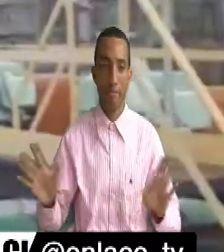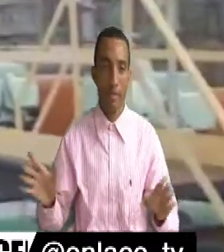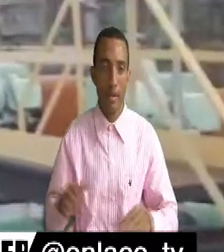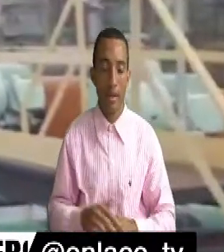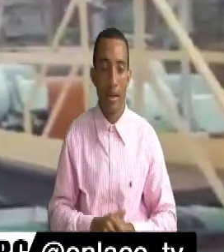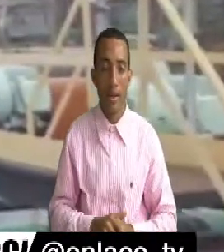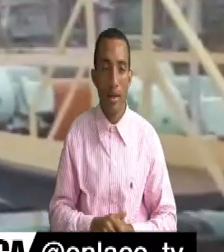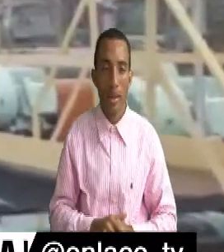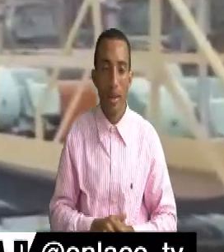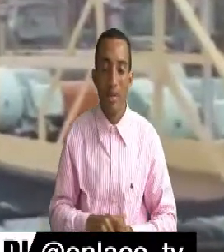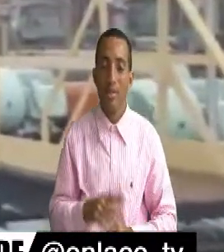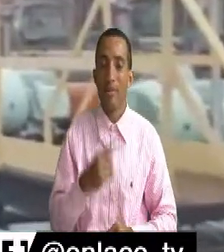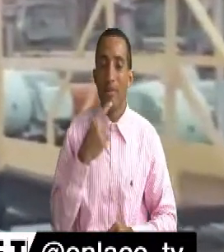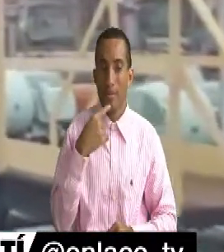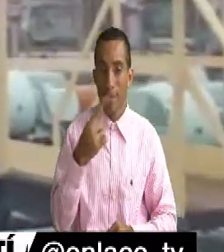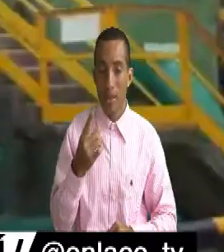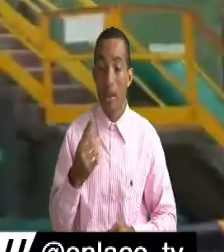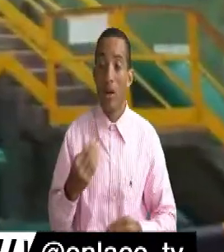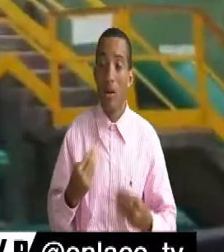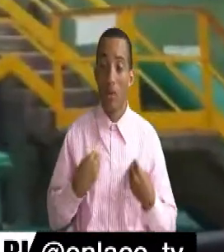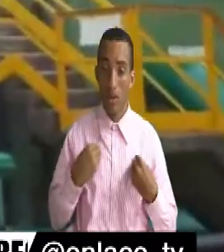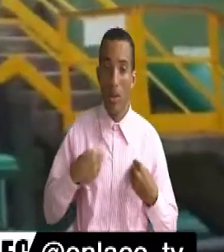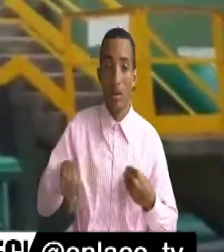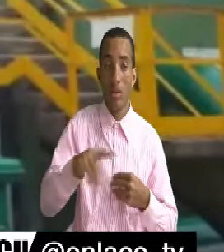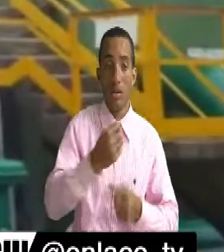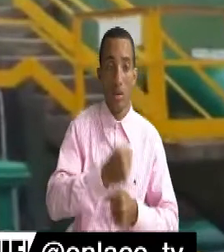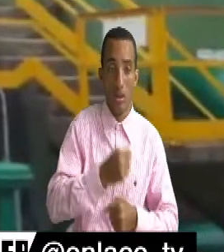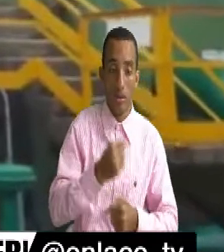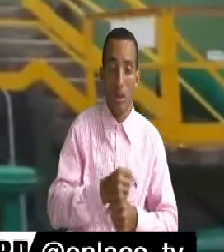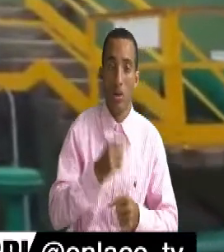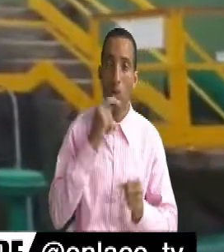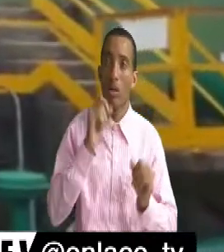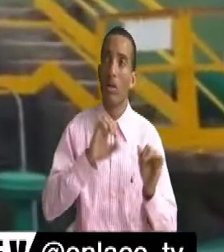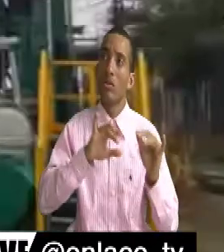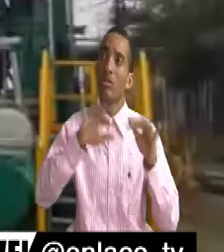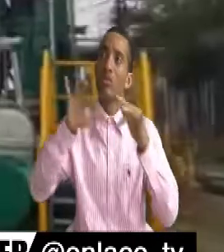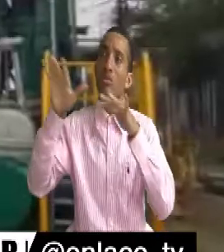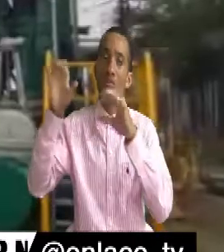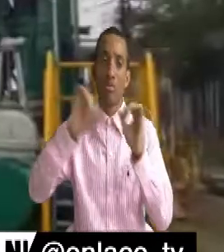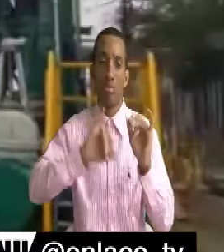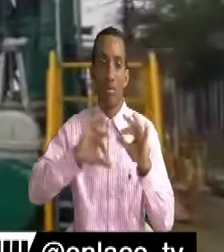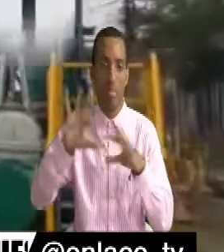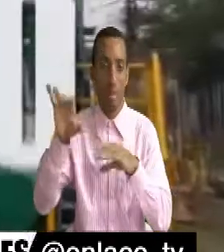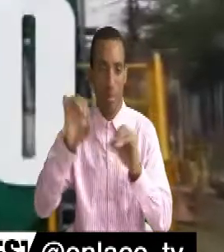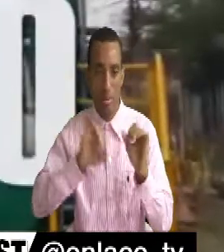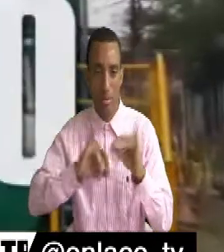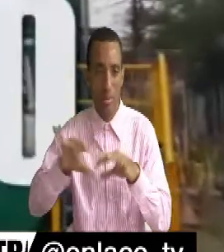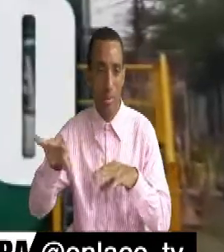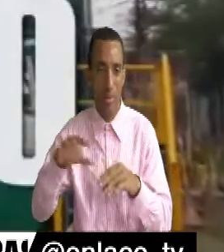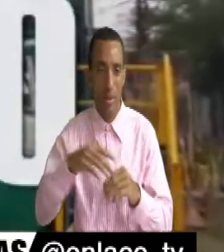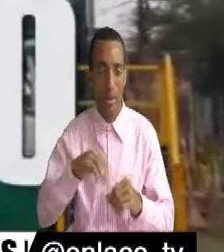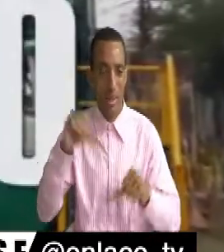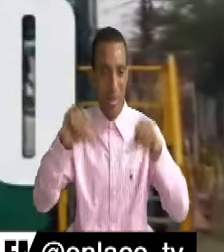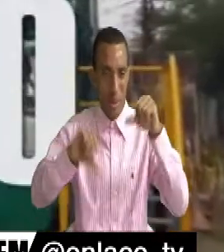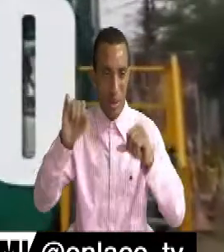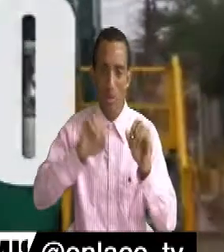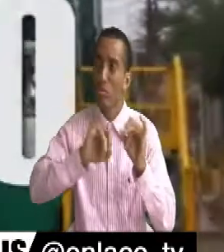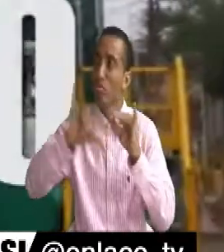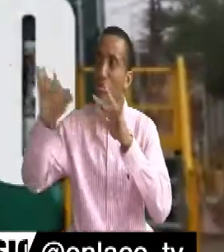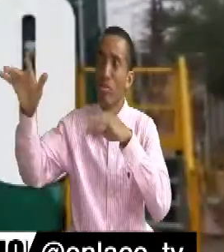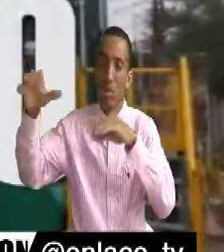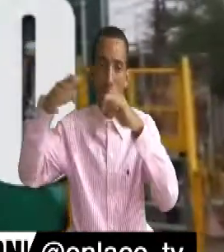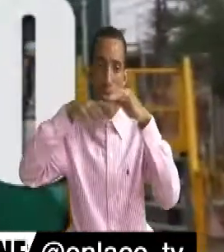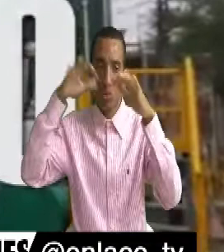metalurgia, amenazando la vida de los trabajadores y causando lluvia ácida que trasciende las fronteras de la refinería. Plantas de agua como la UFRO, con millonarias inversiones,